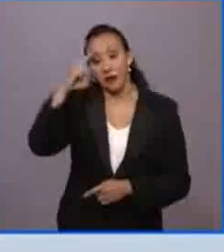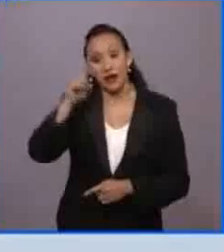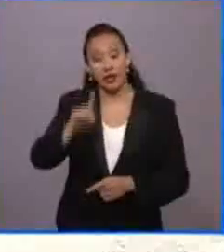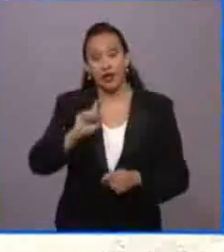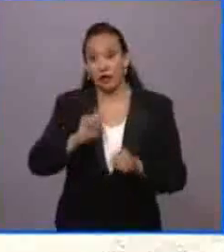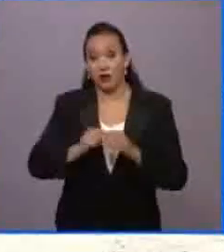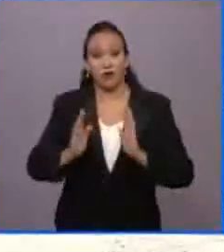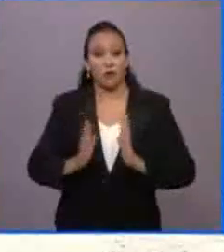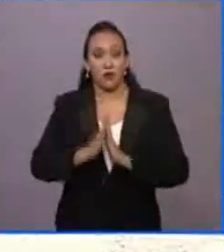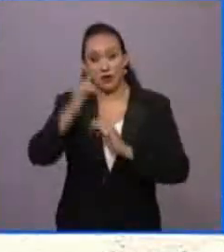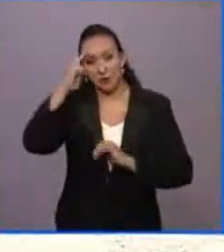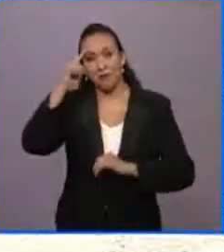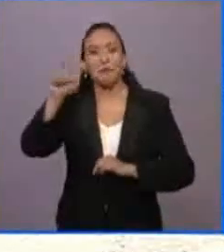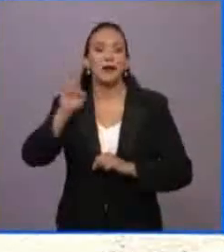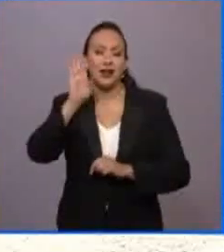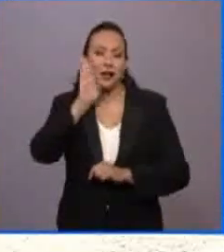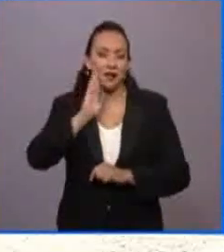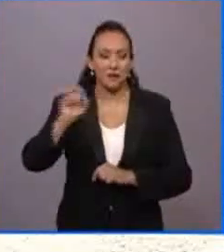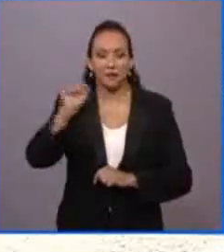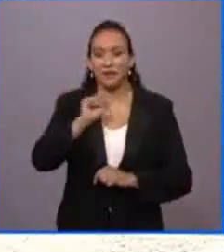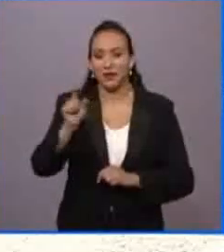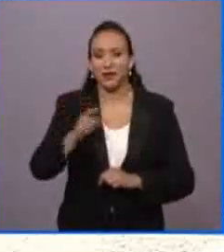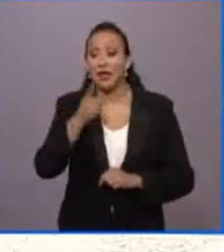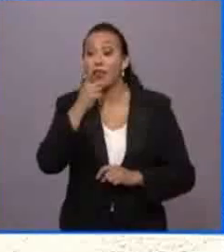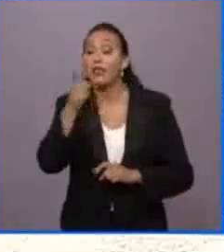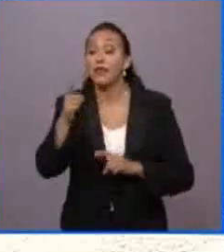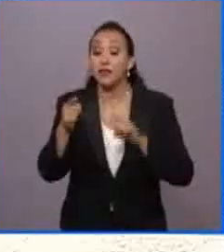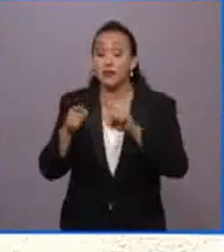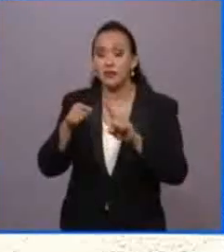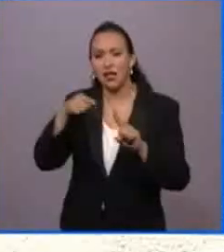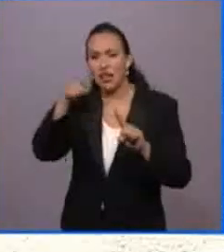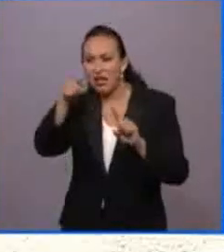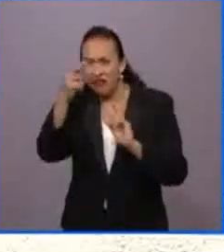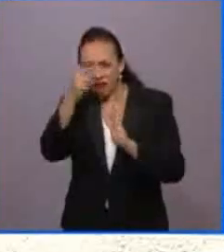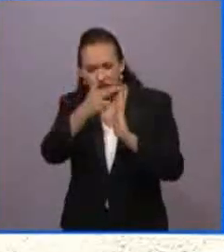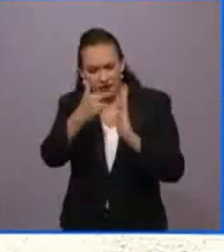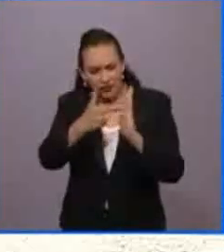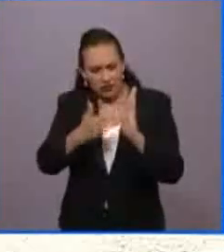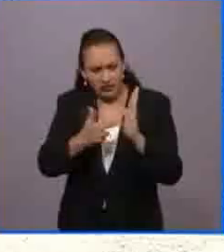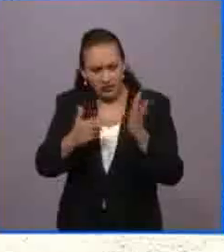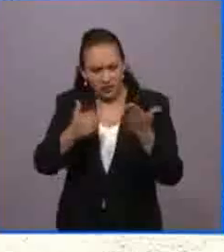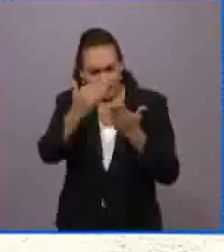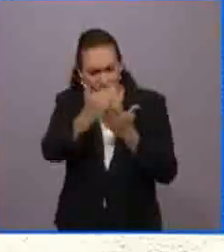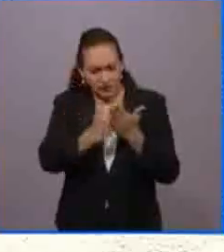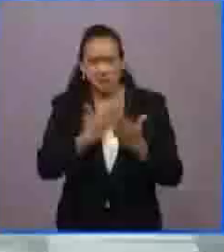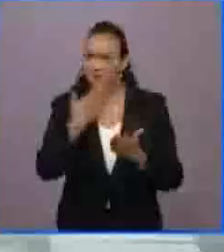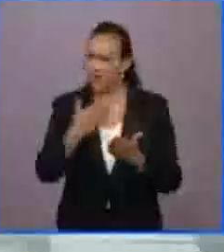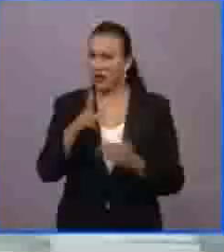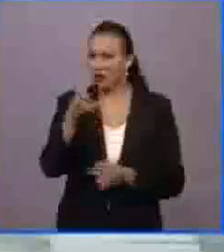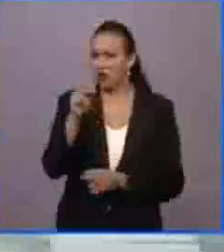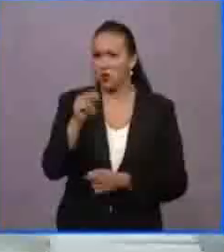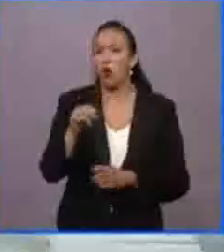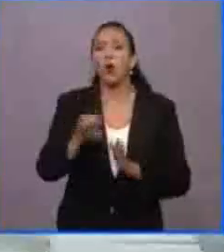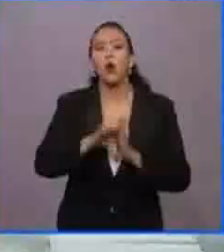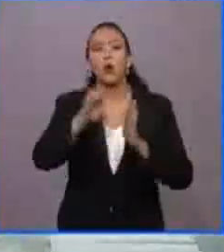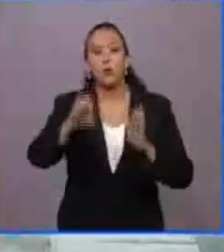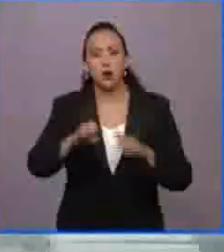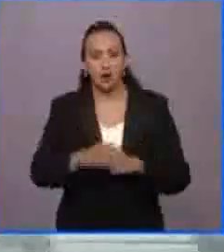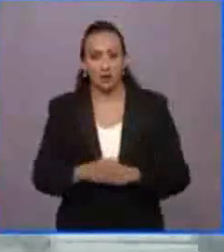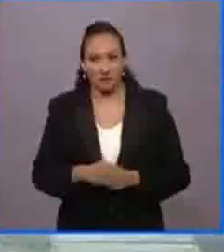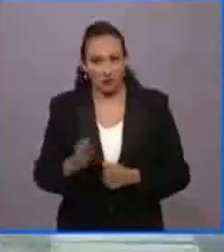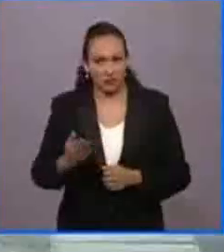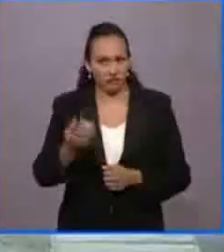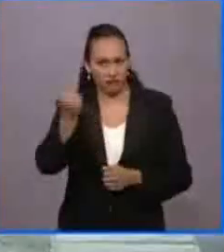de la Suprema Corte, al considerar que el promovente no cumple con los requisitos de elegibilidad, entre ellos